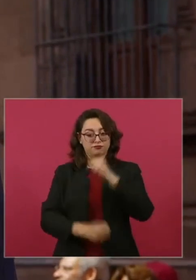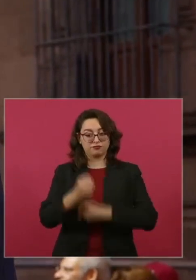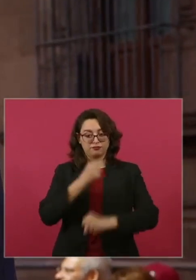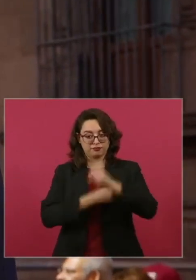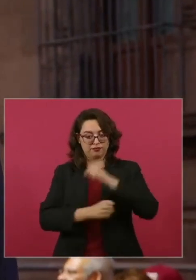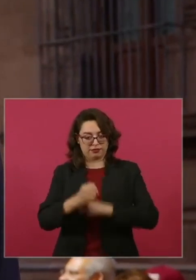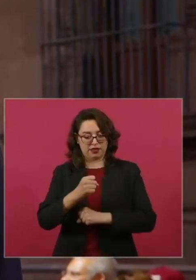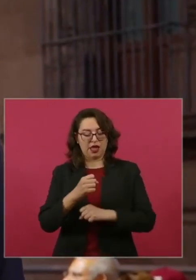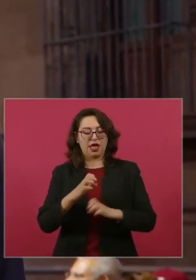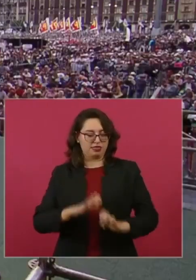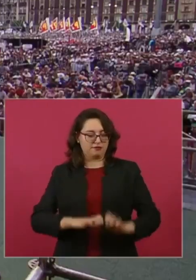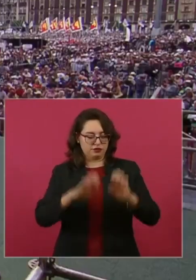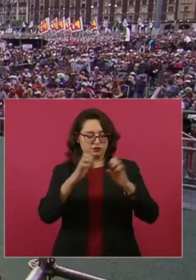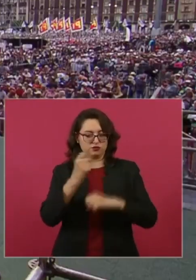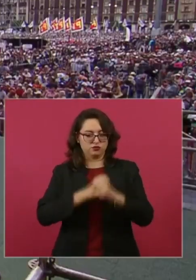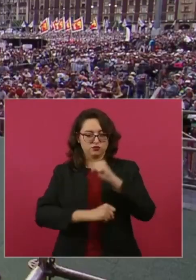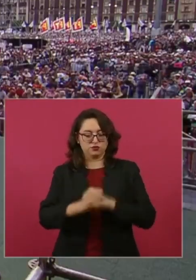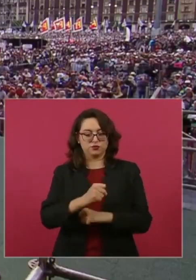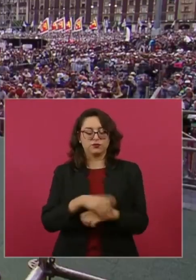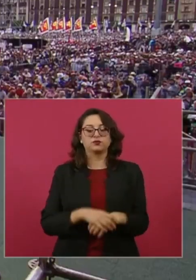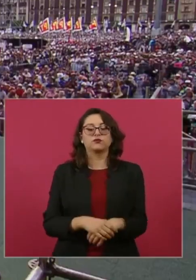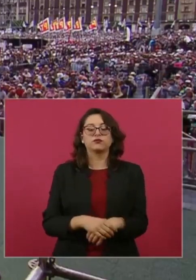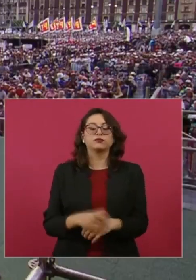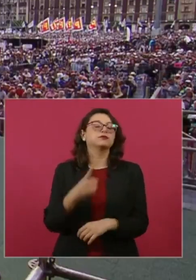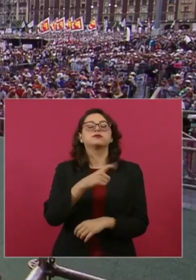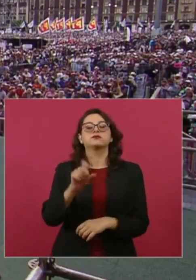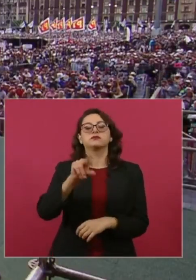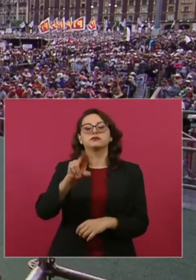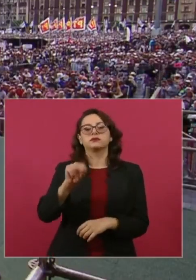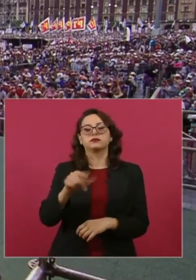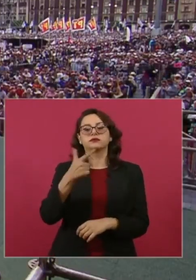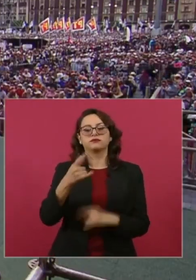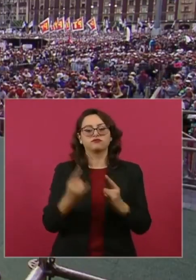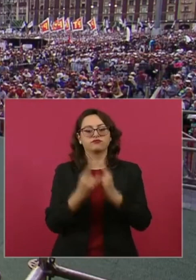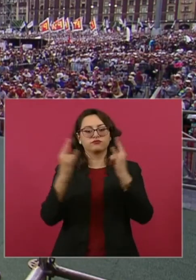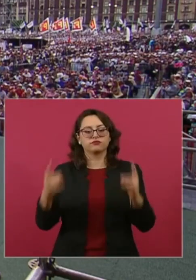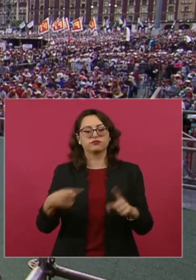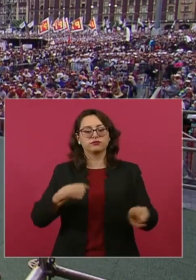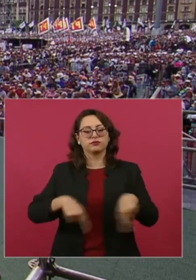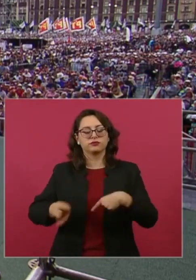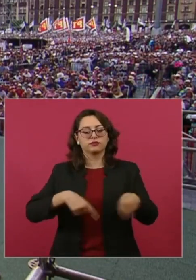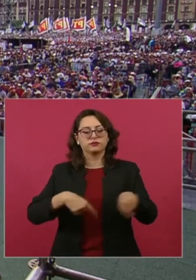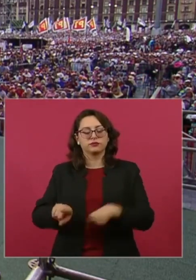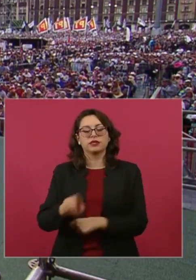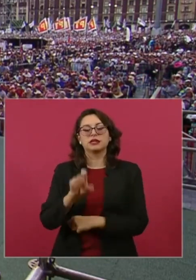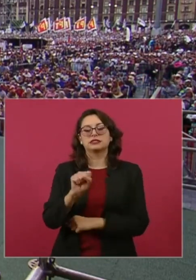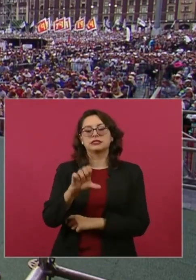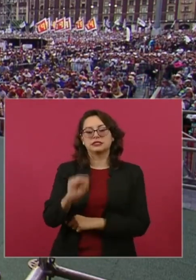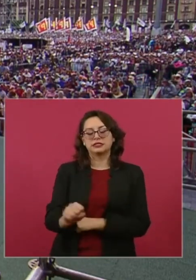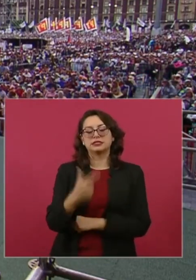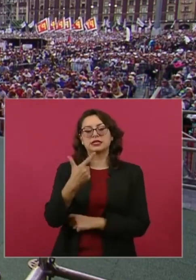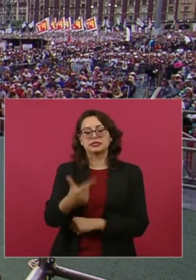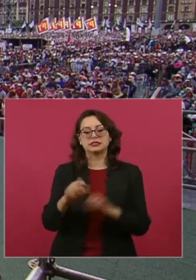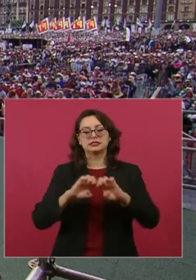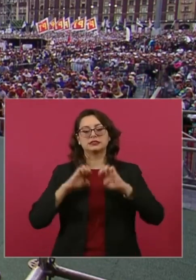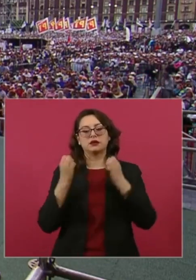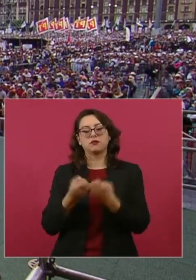163 canchas basketball de fútbol, courts, hundreds 67 of soccer campos fields. De